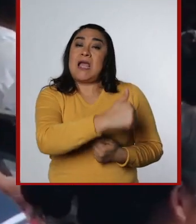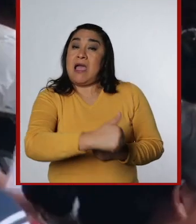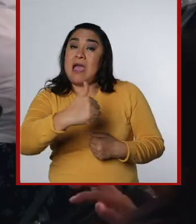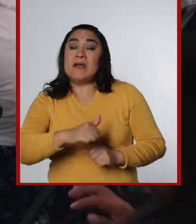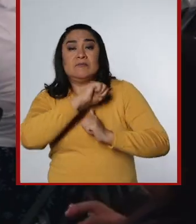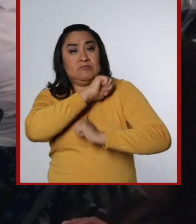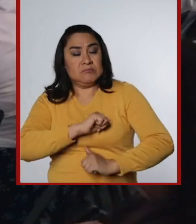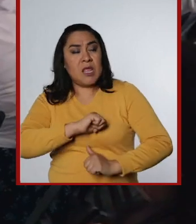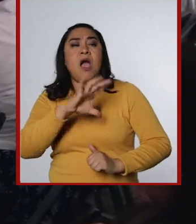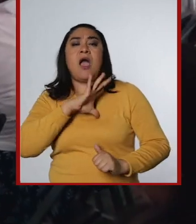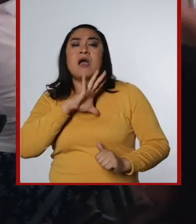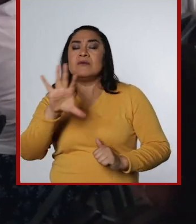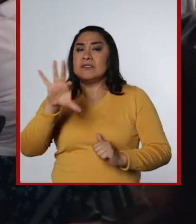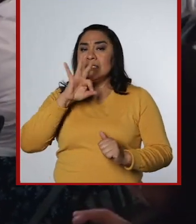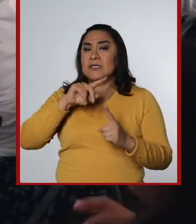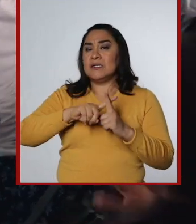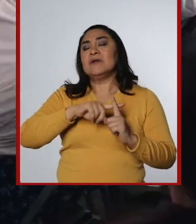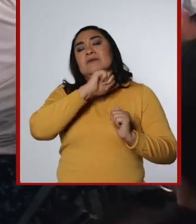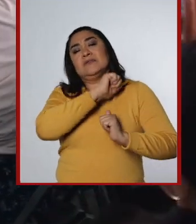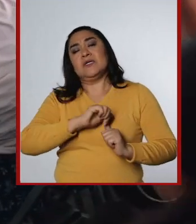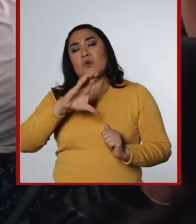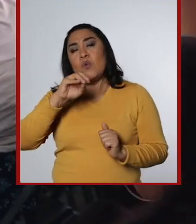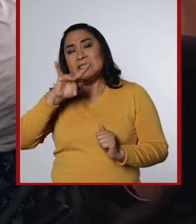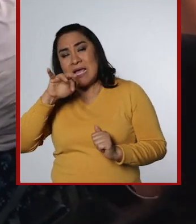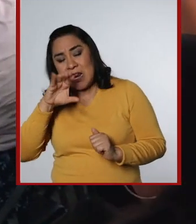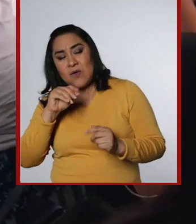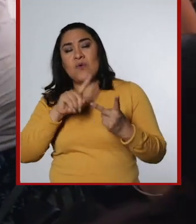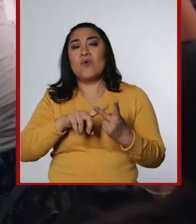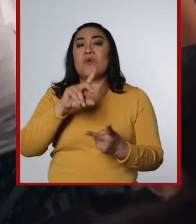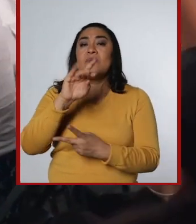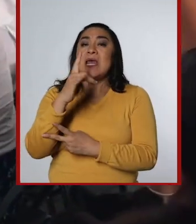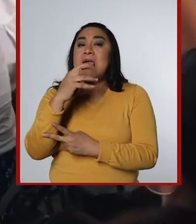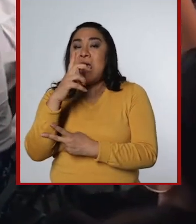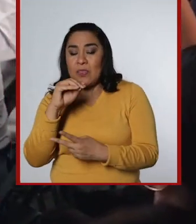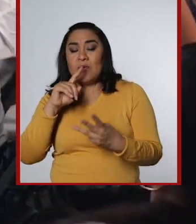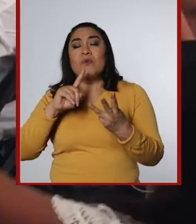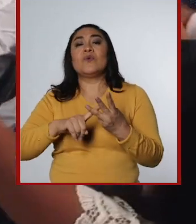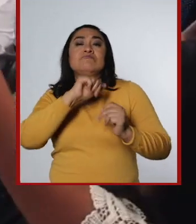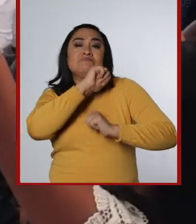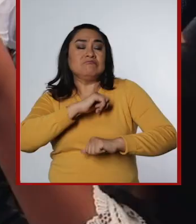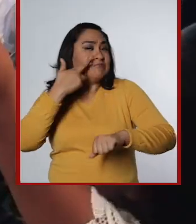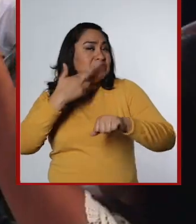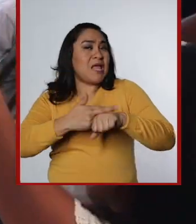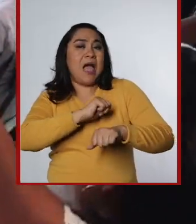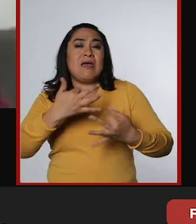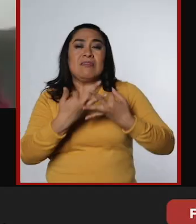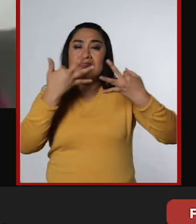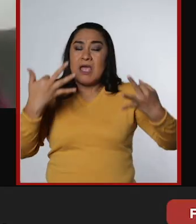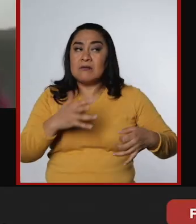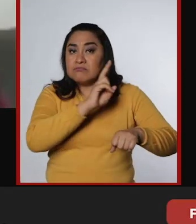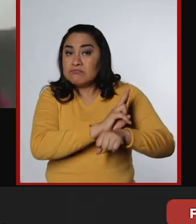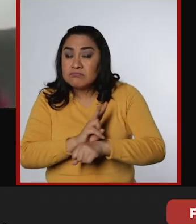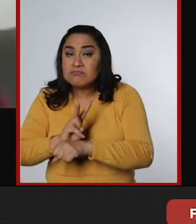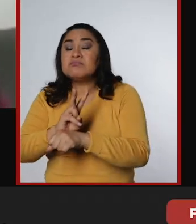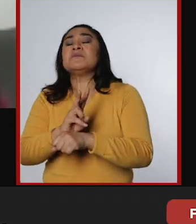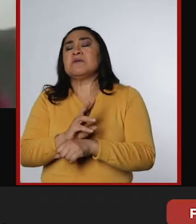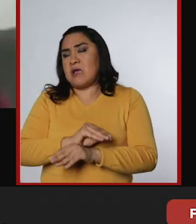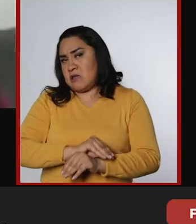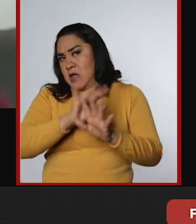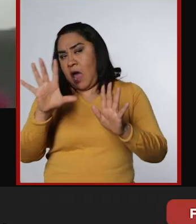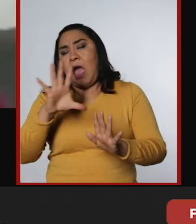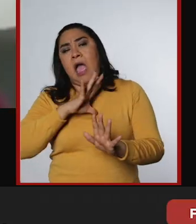pues tenemos comisarios, tenemos delegados, tenemos comisariados ejidales y por supuesto que se tienen